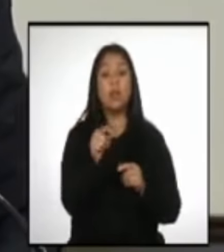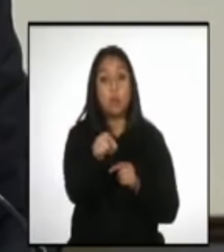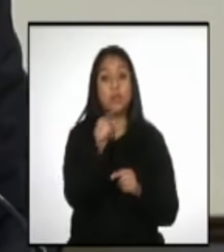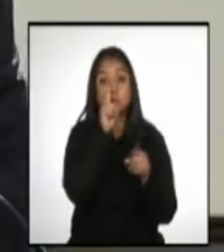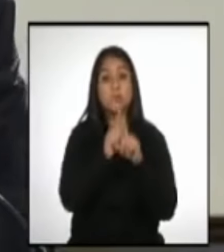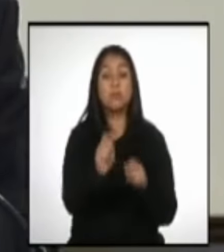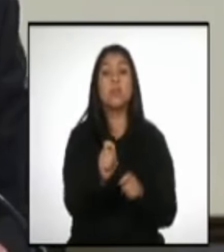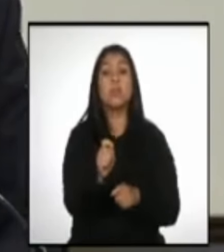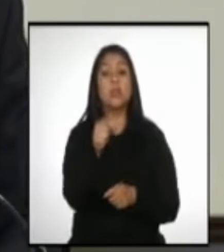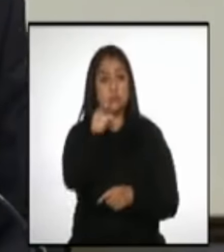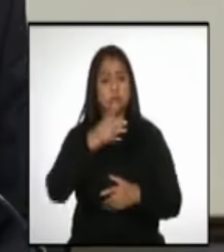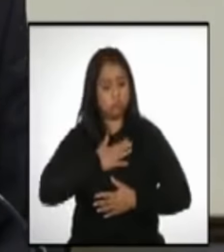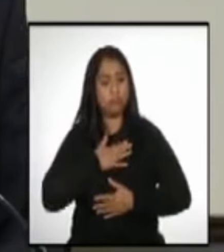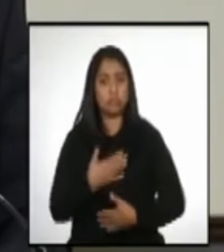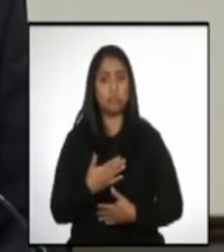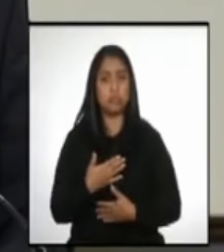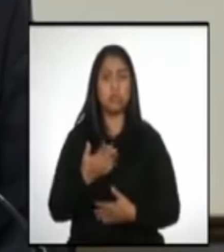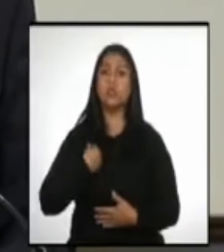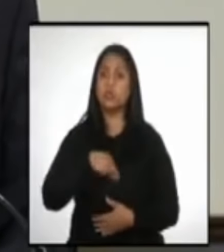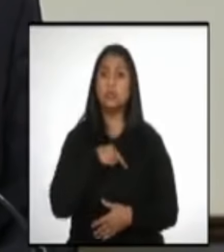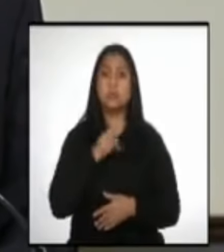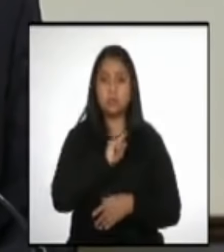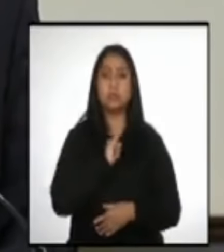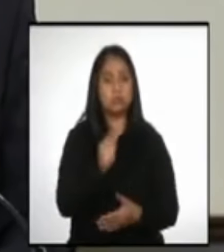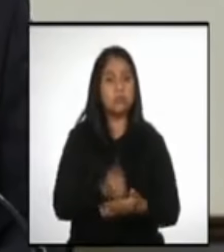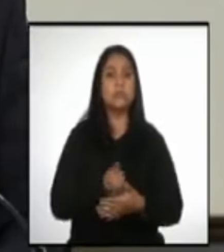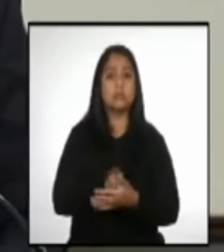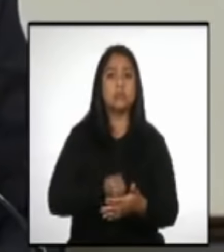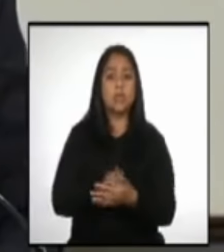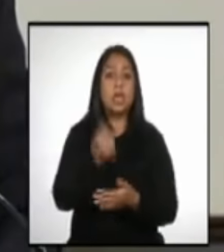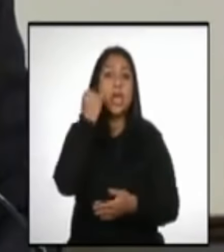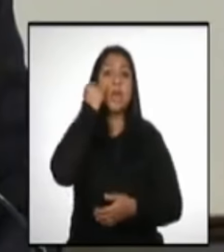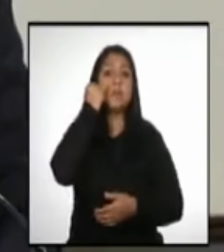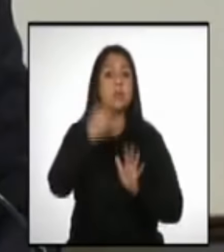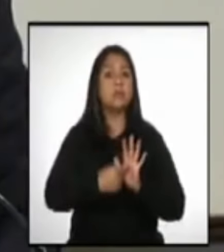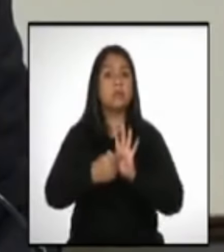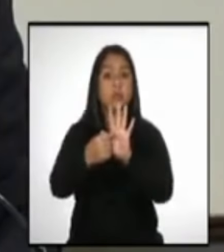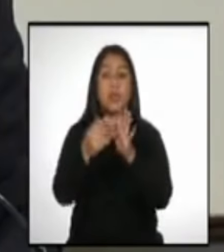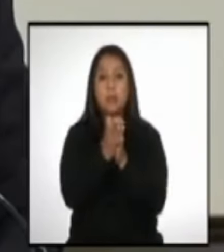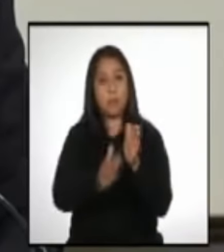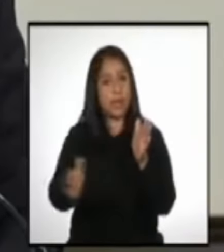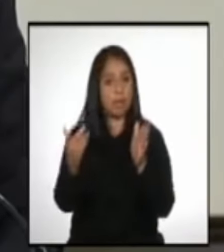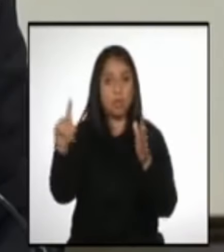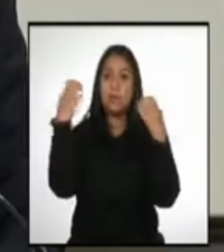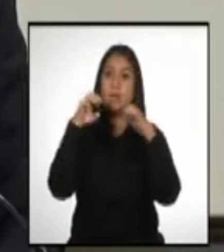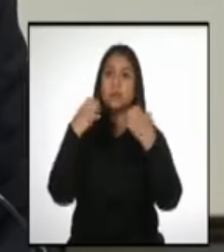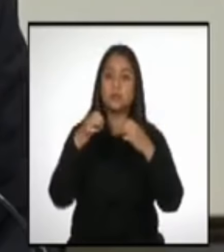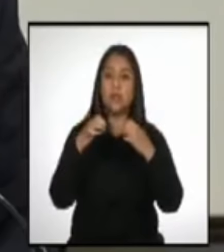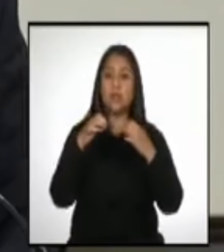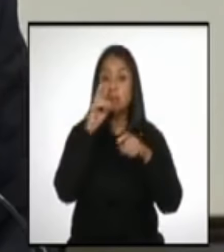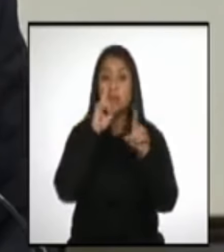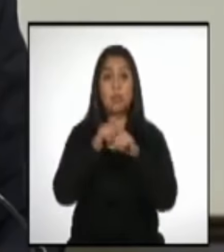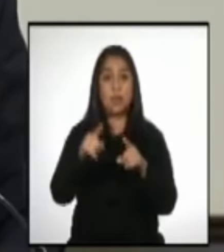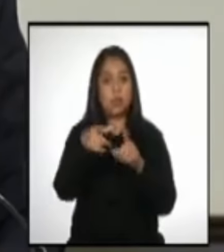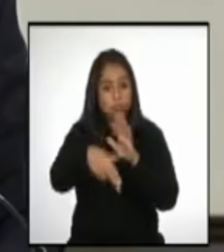amigas, tengan confianza. Estamos trabajando. El miércoles presentaremos el plan de emergencia y la